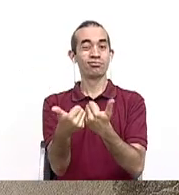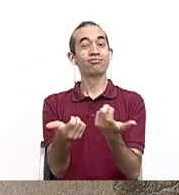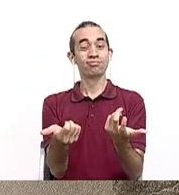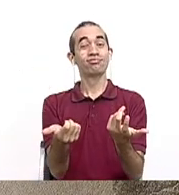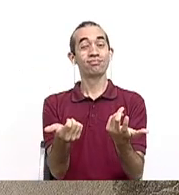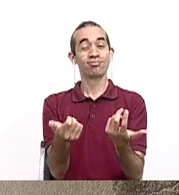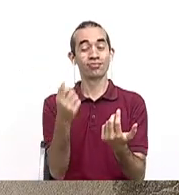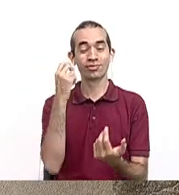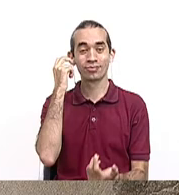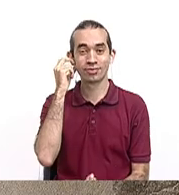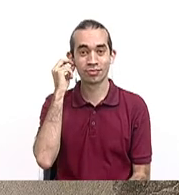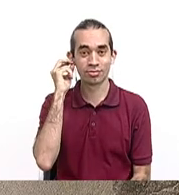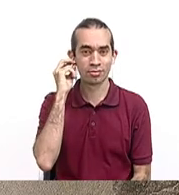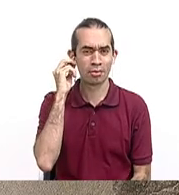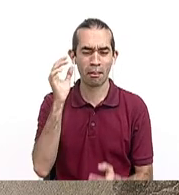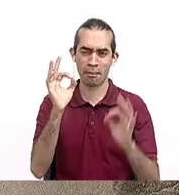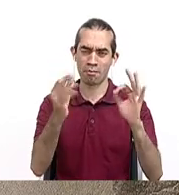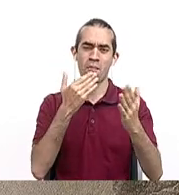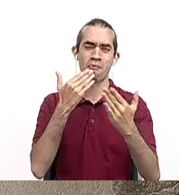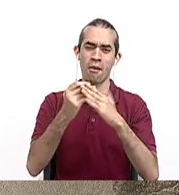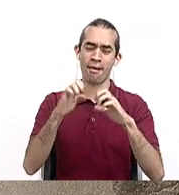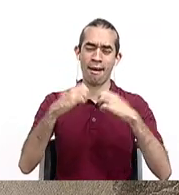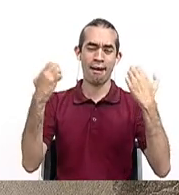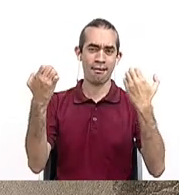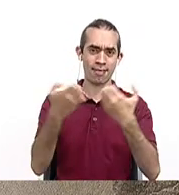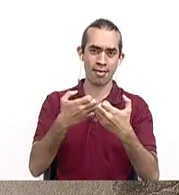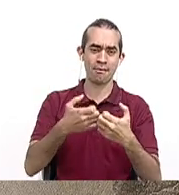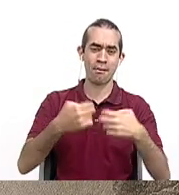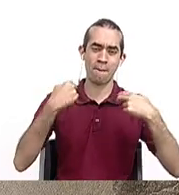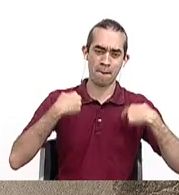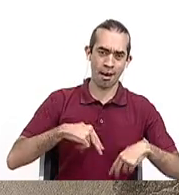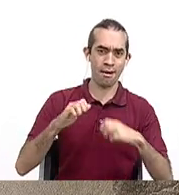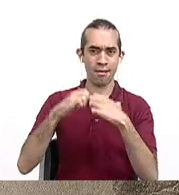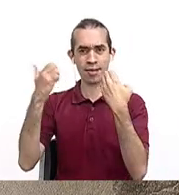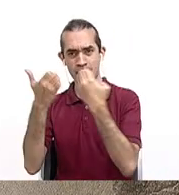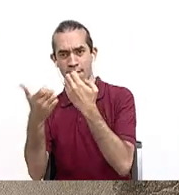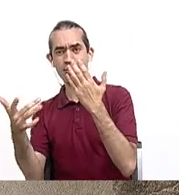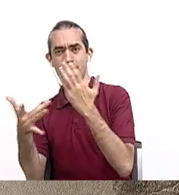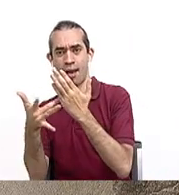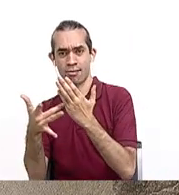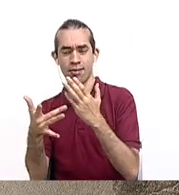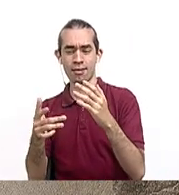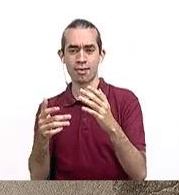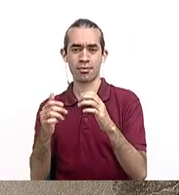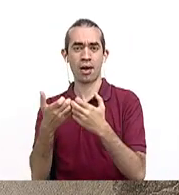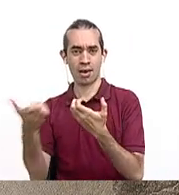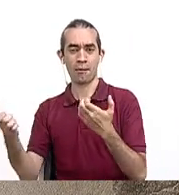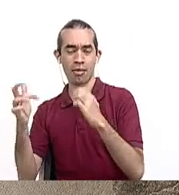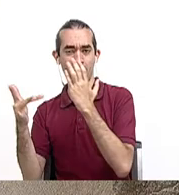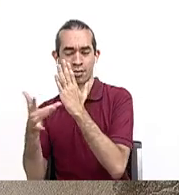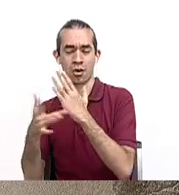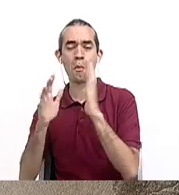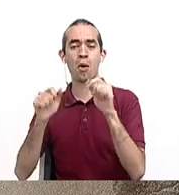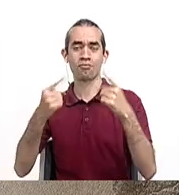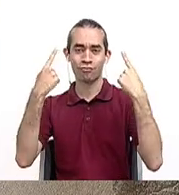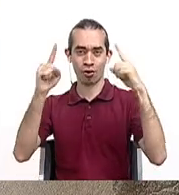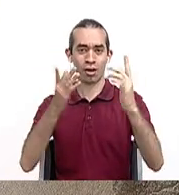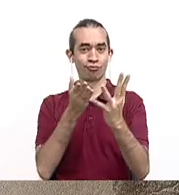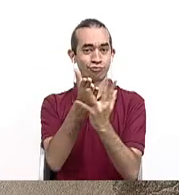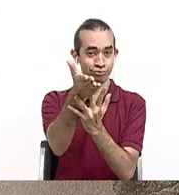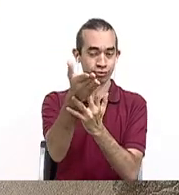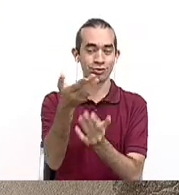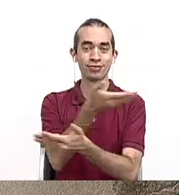nosotros siempre con este gran equipo humano y técnico que nos acompaña podemos llegar hasta todos ustedes y por supuesto que agradecemos